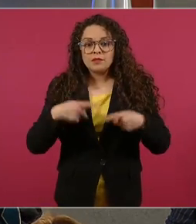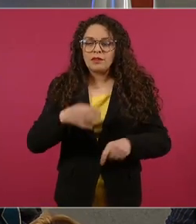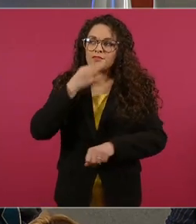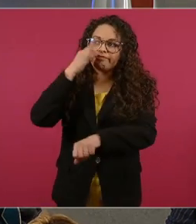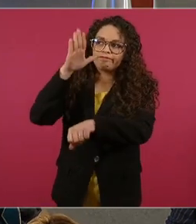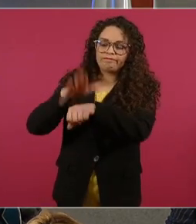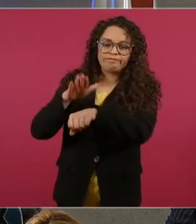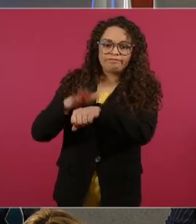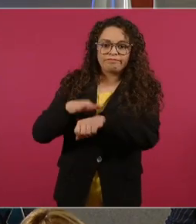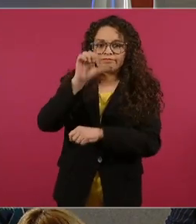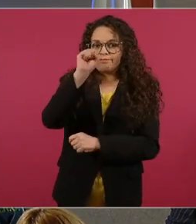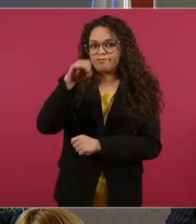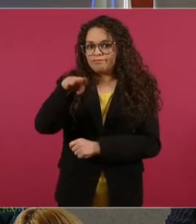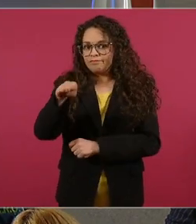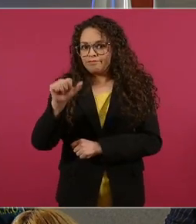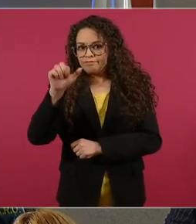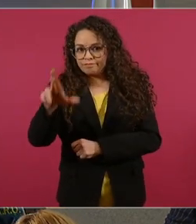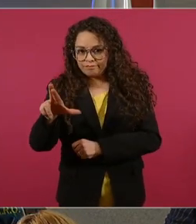de Marina.